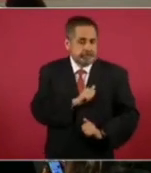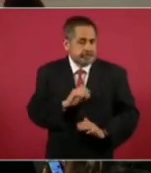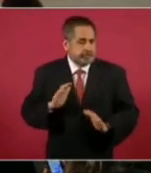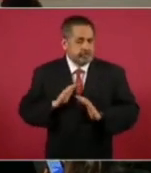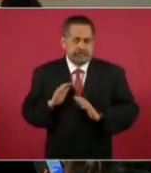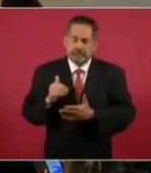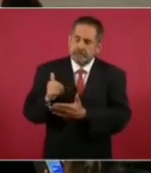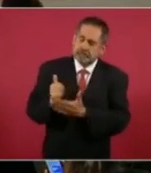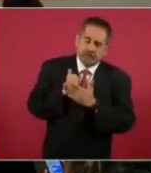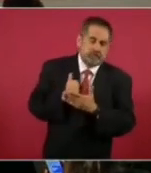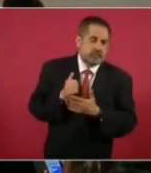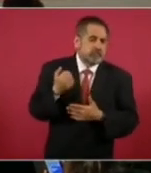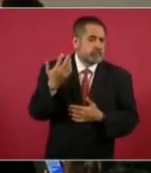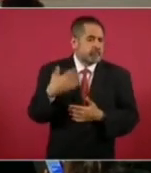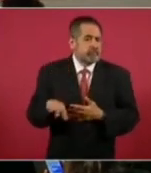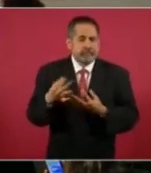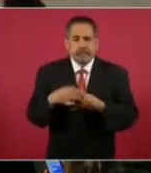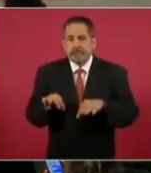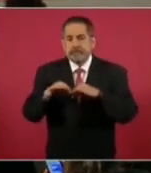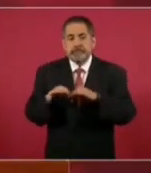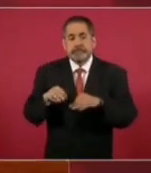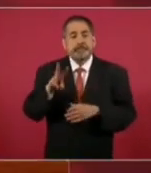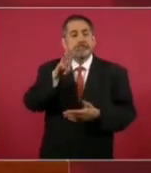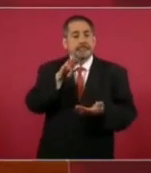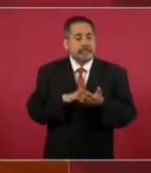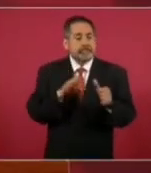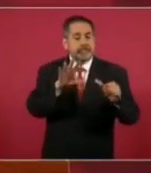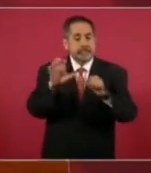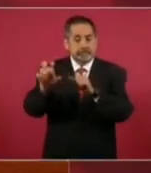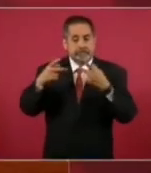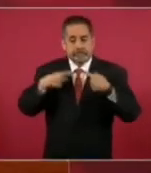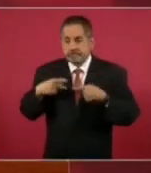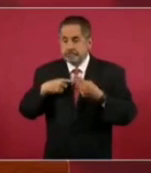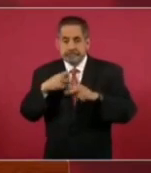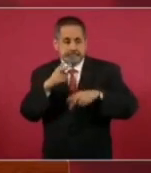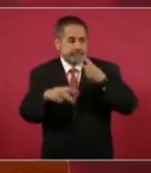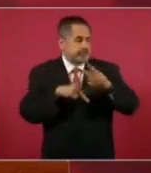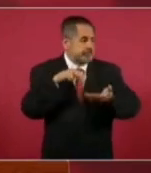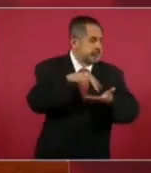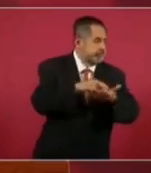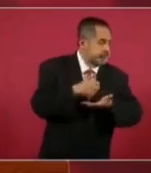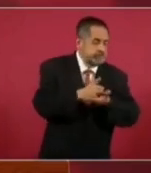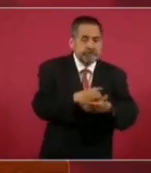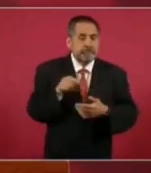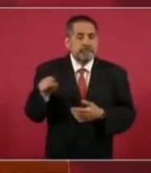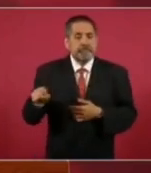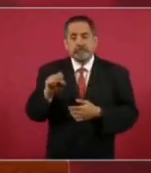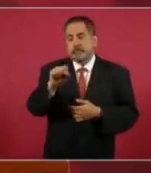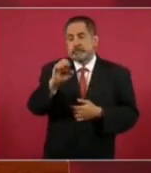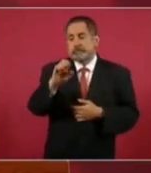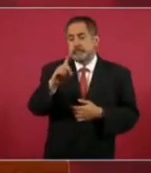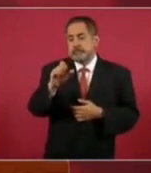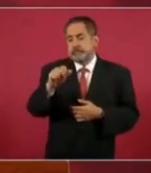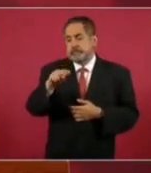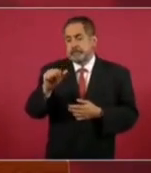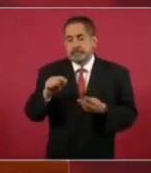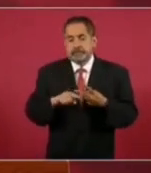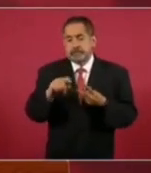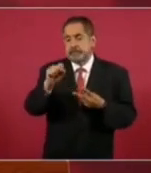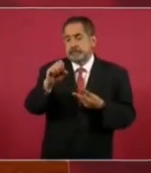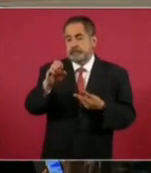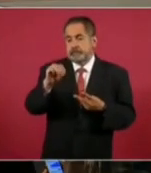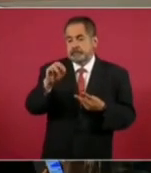ha sido muy importante, 3,600 elementos de la Sedena, de la Marina y de la